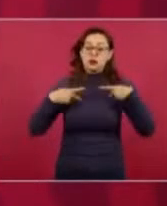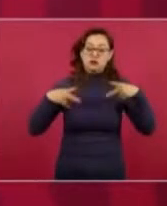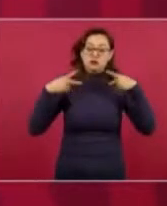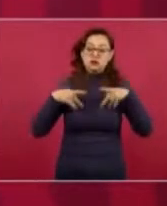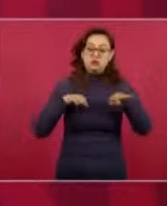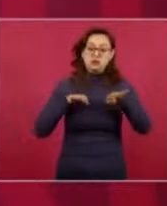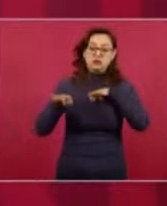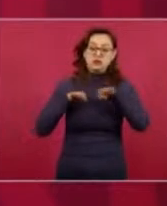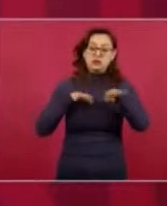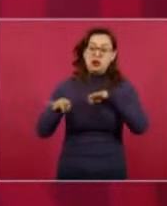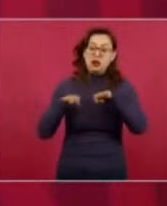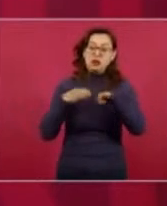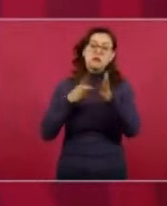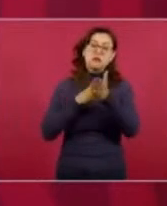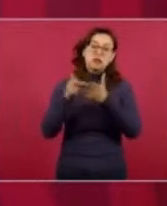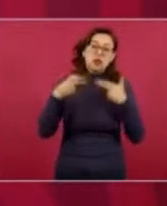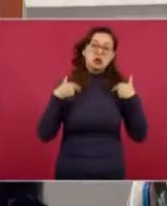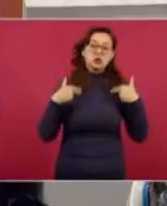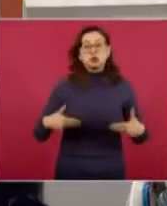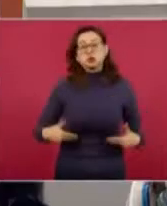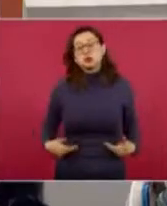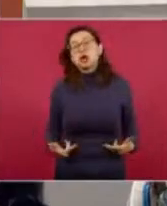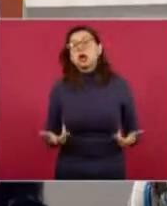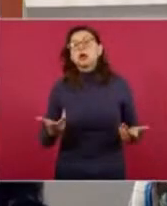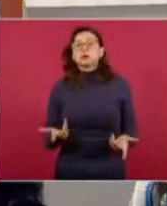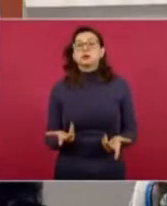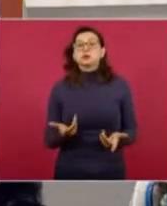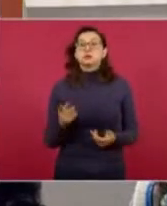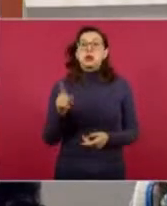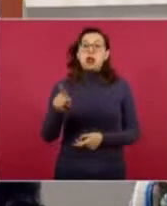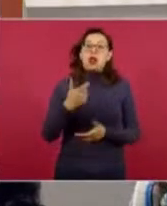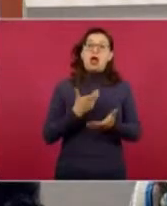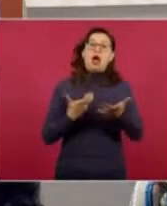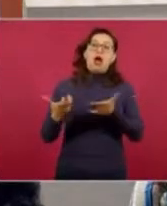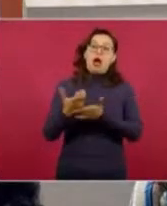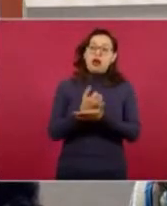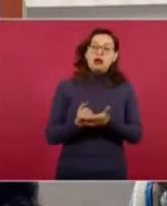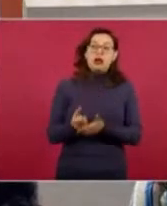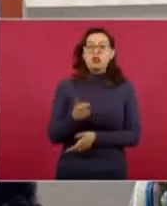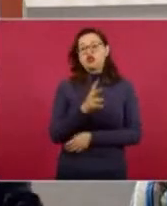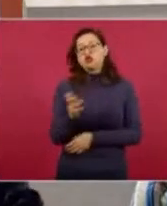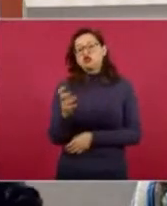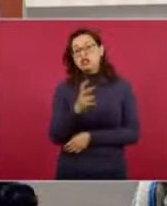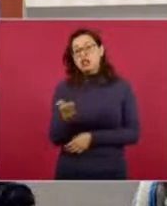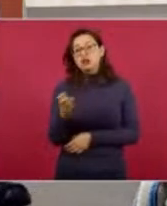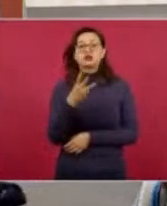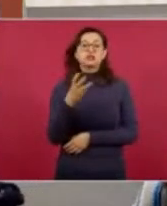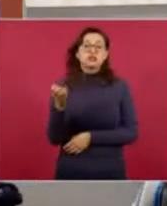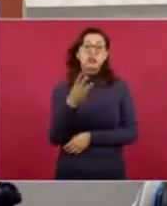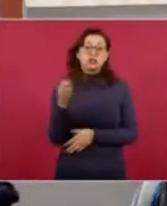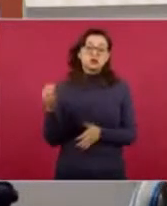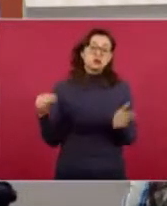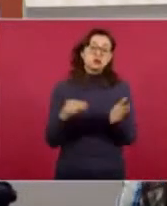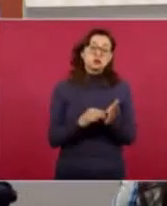debe estar ganando doscientos trescientos mil de sus mensuales